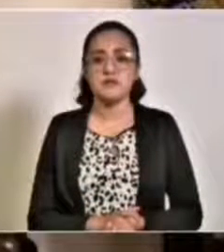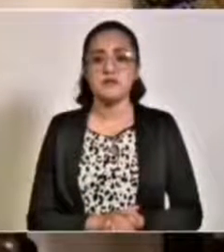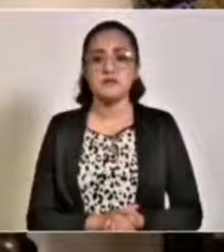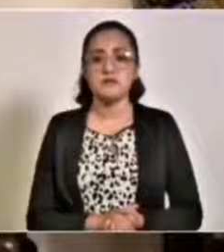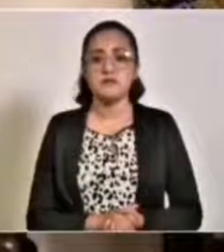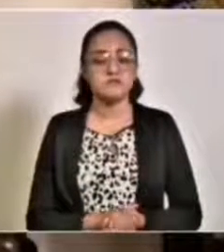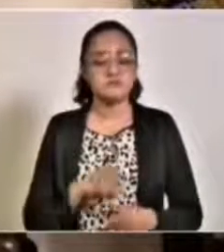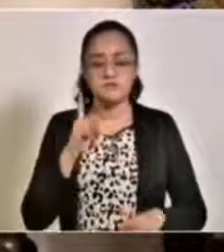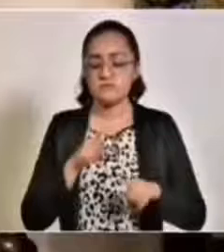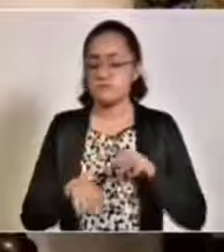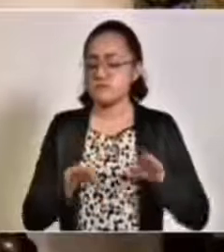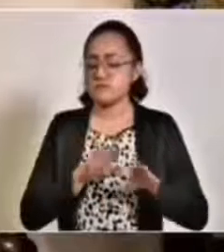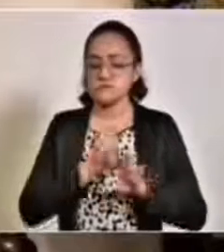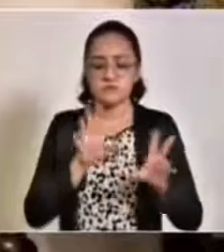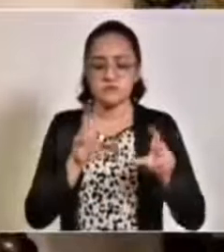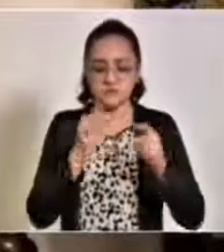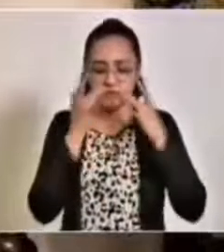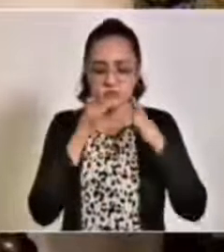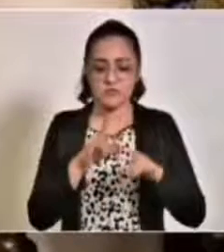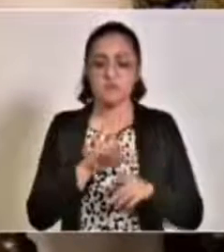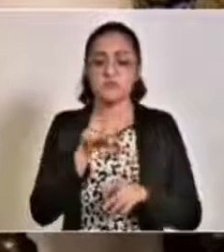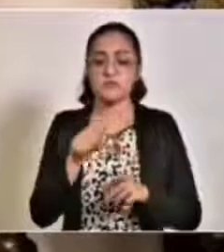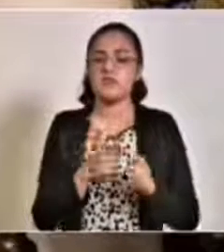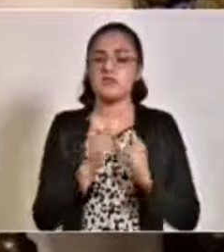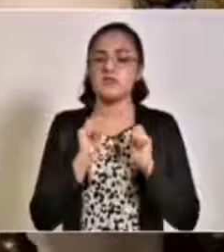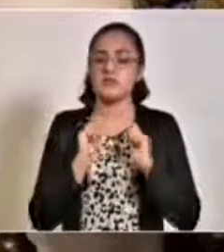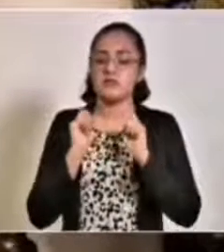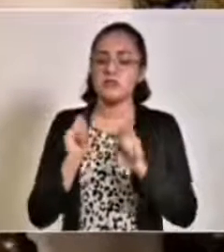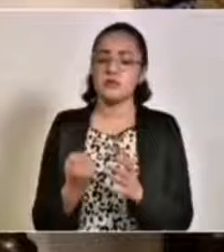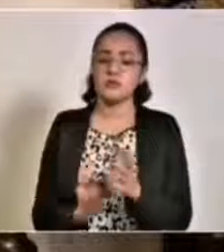la remoción y el nombramiento